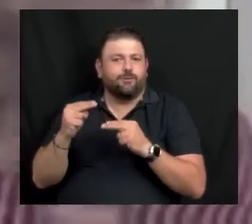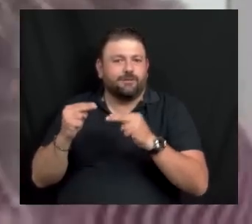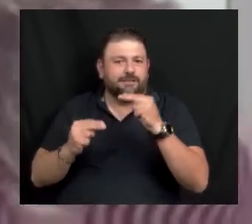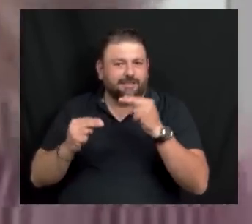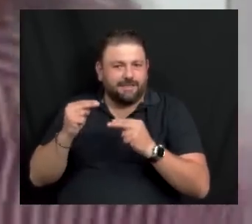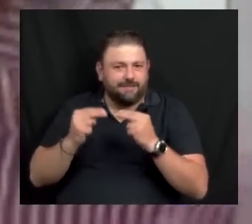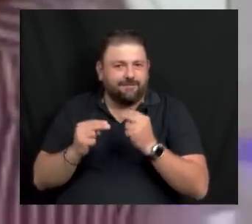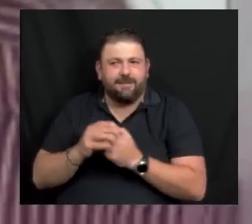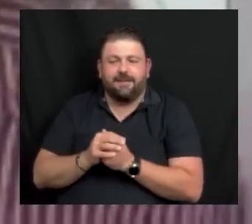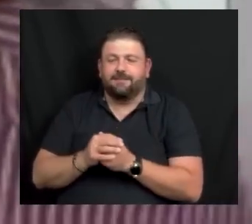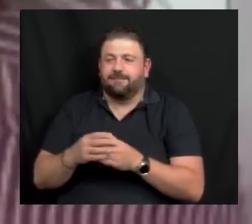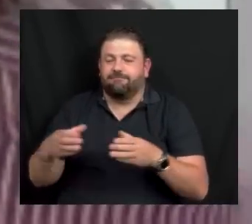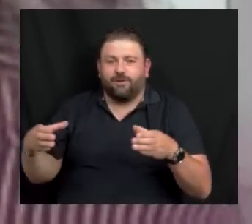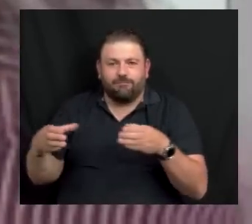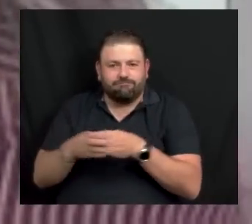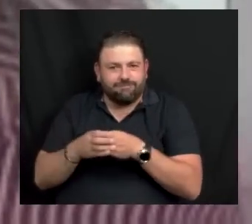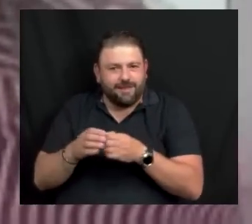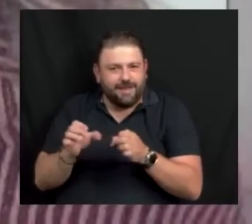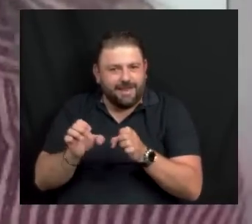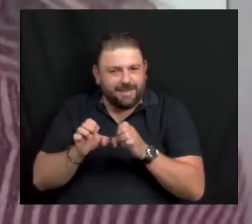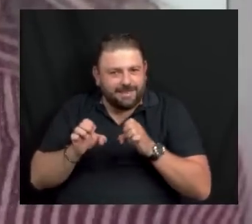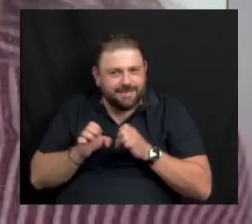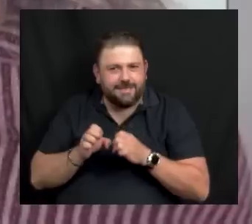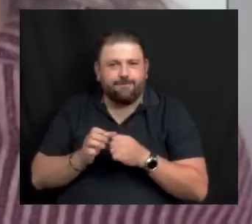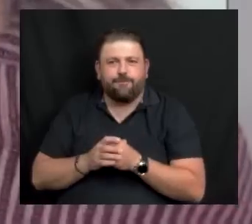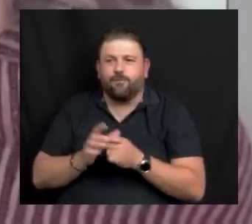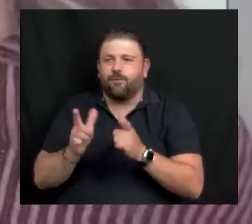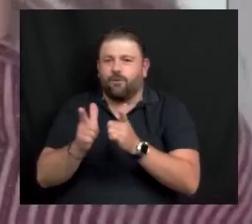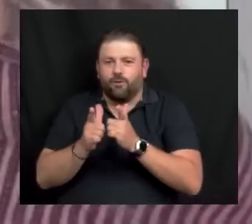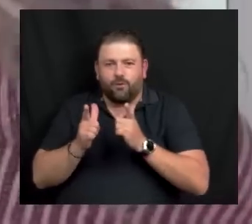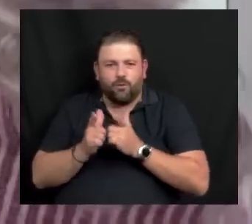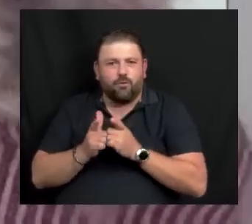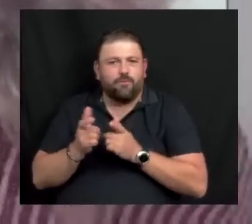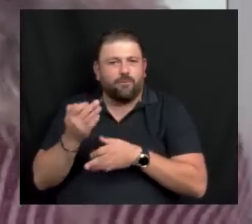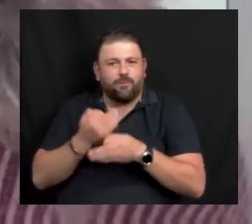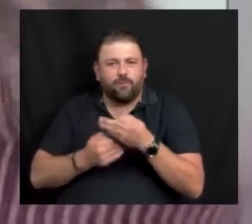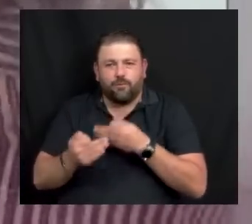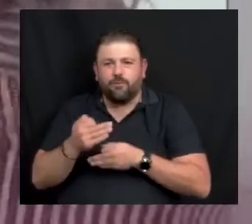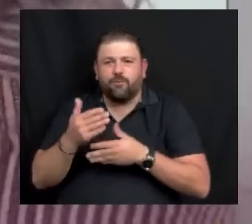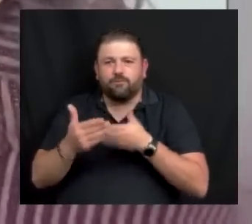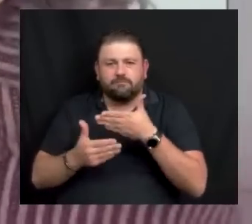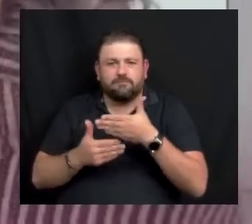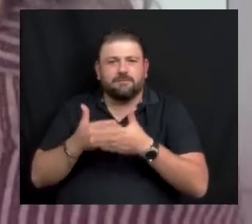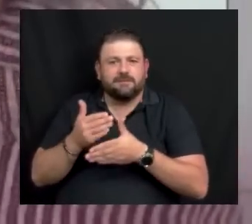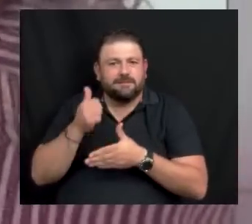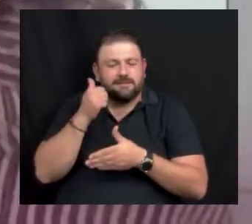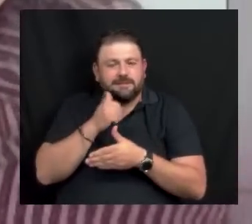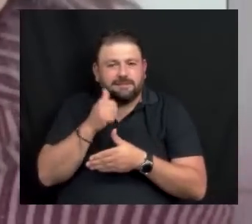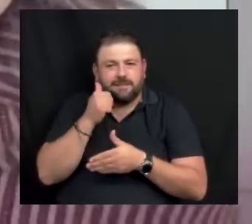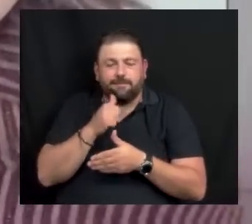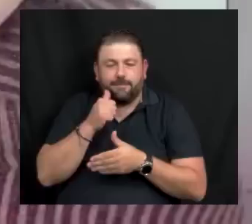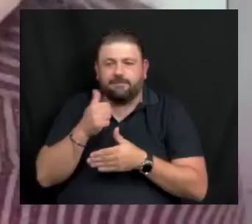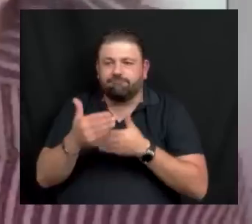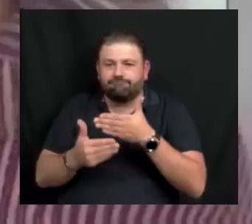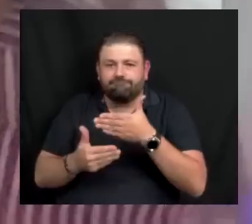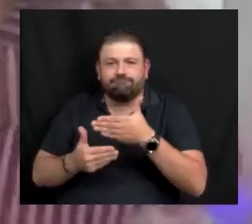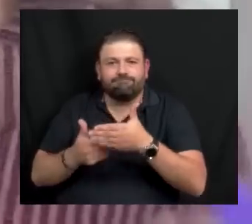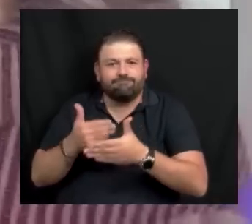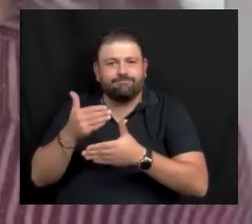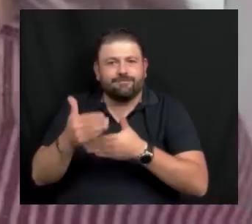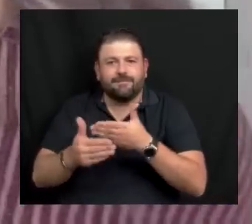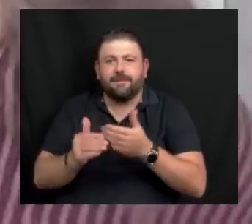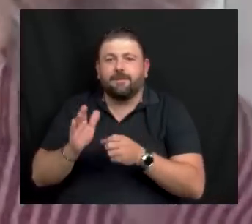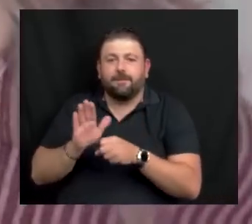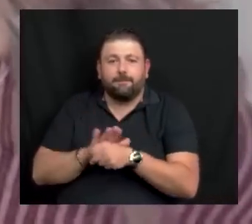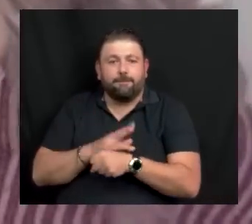el consumo en grupo. Y la verdad es que pues vas caminando con tranquilidad sabiendo que el trabajo se está haciendo, ¿sí?